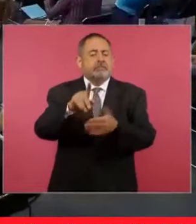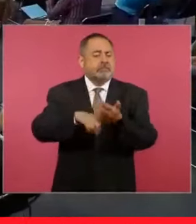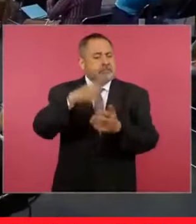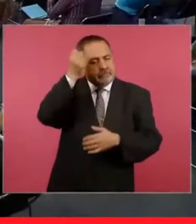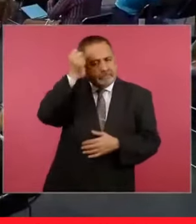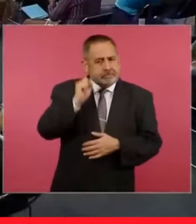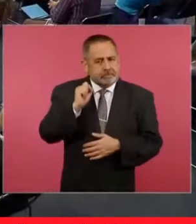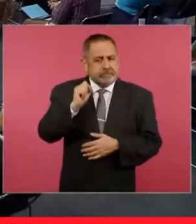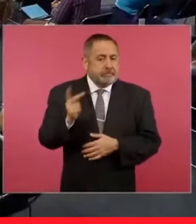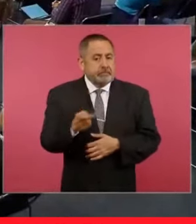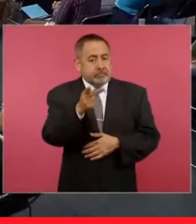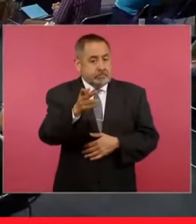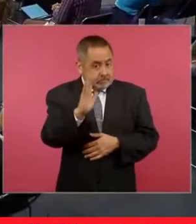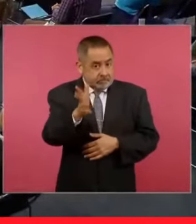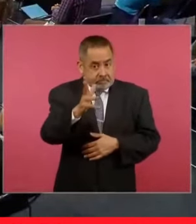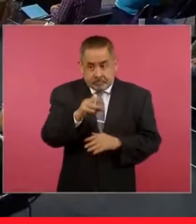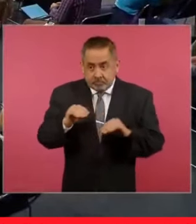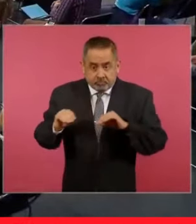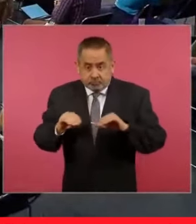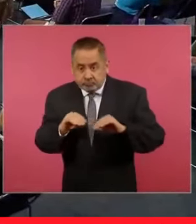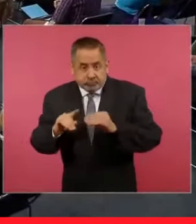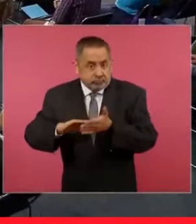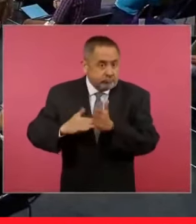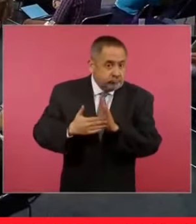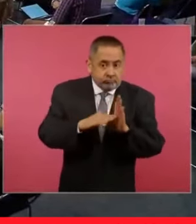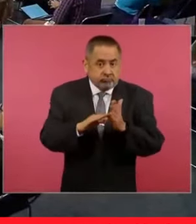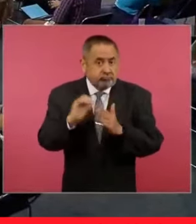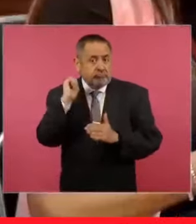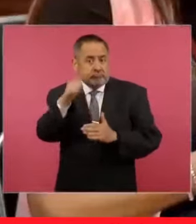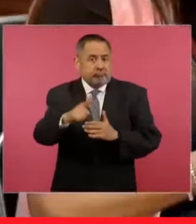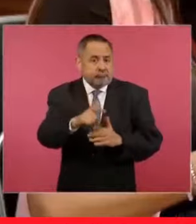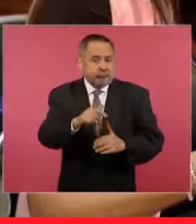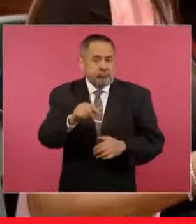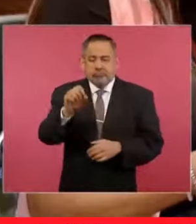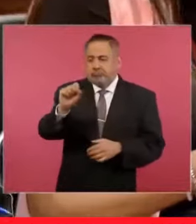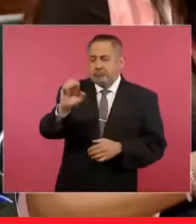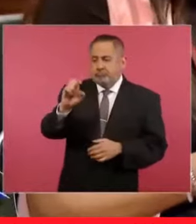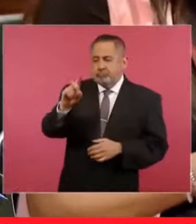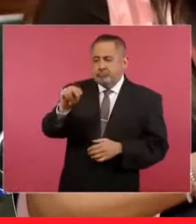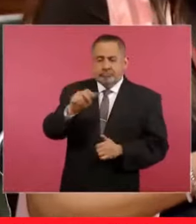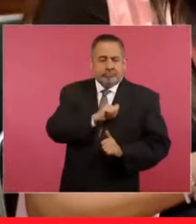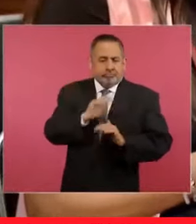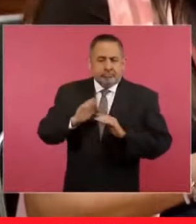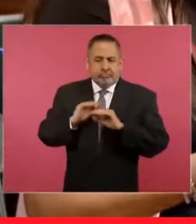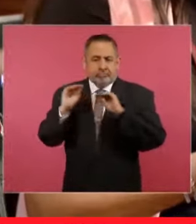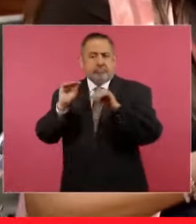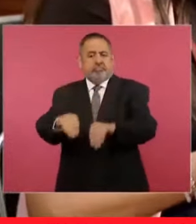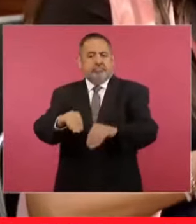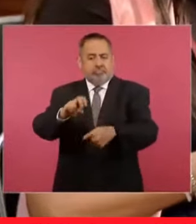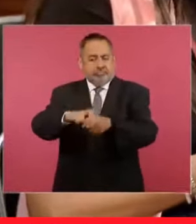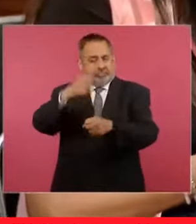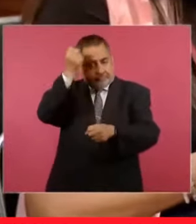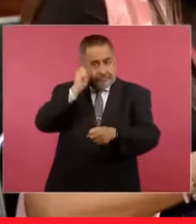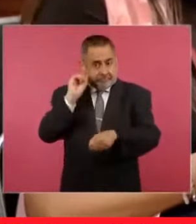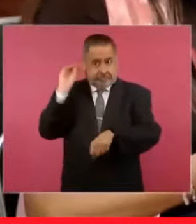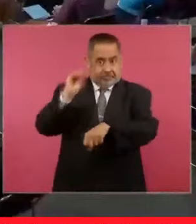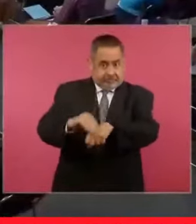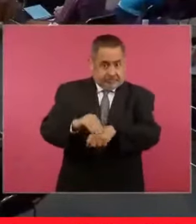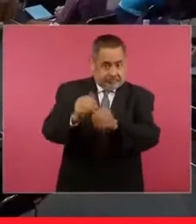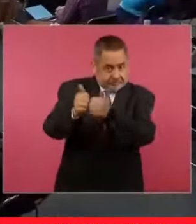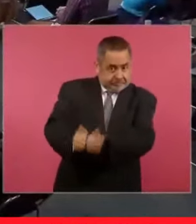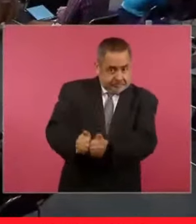Consultar si están los operativos y si se va a quedar un cuartel de la cedena ahí en Sinaloa mientras está toda esta